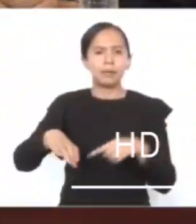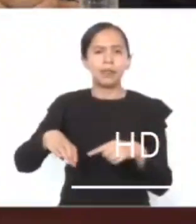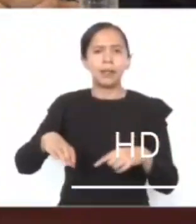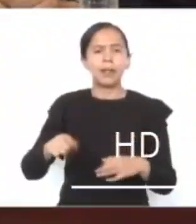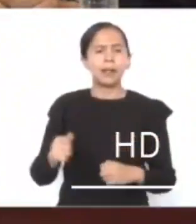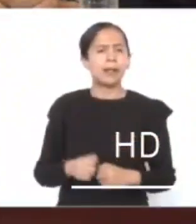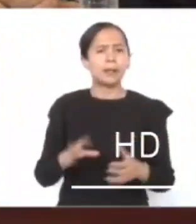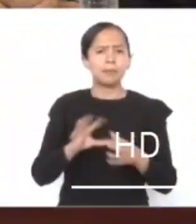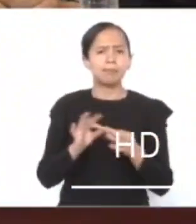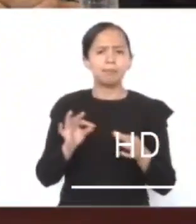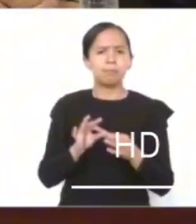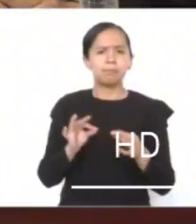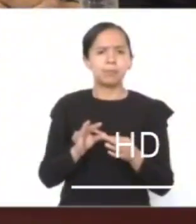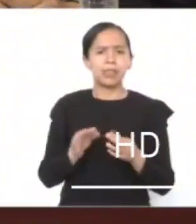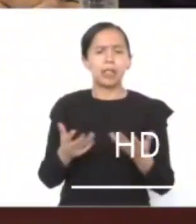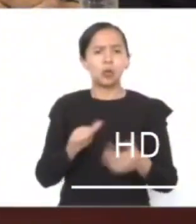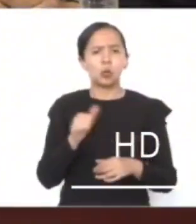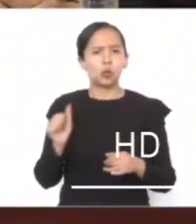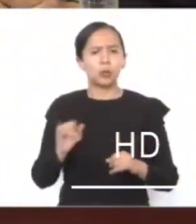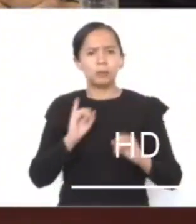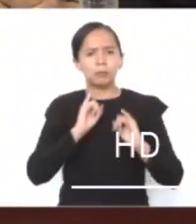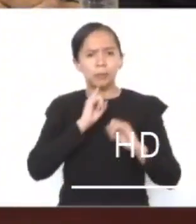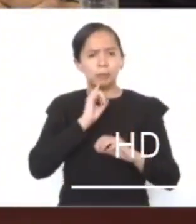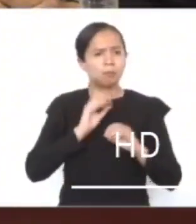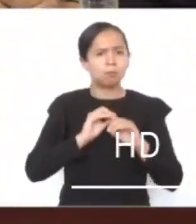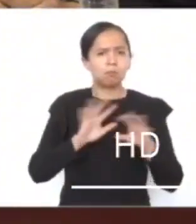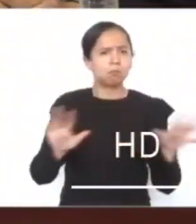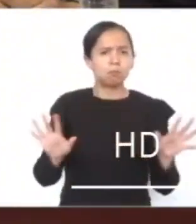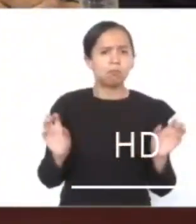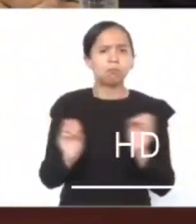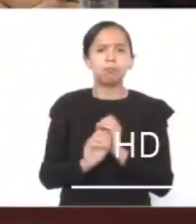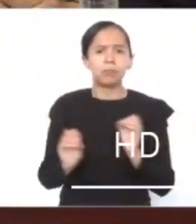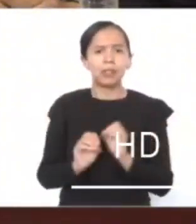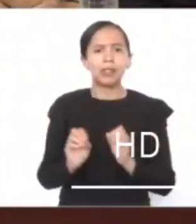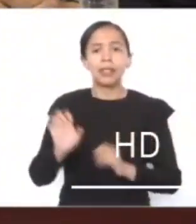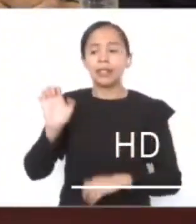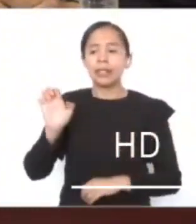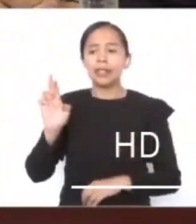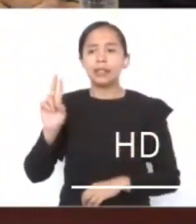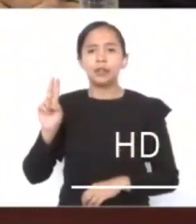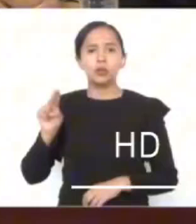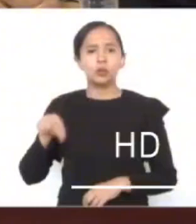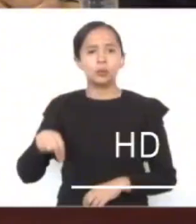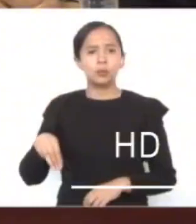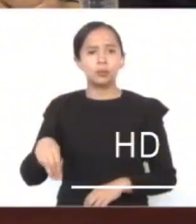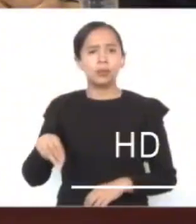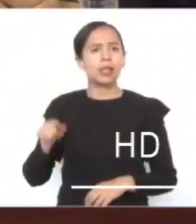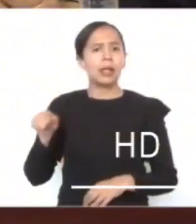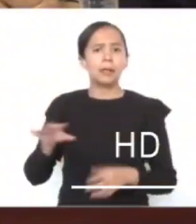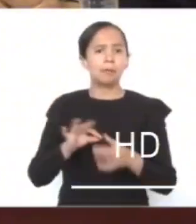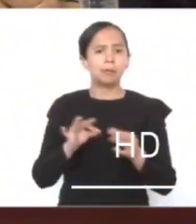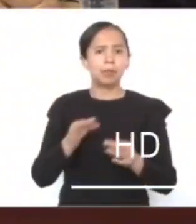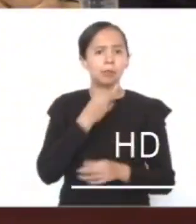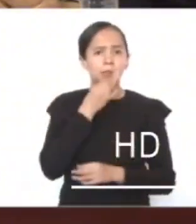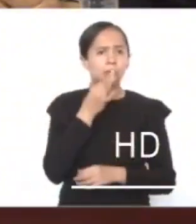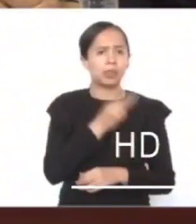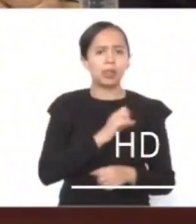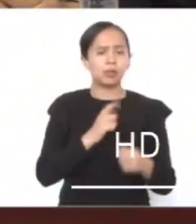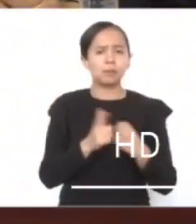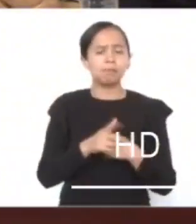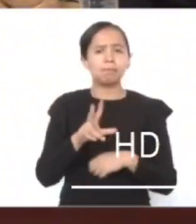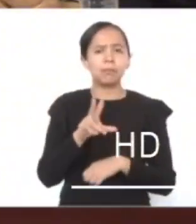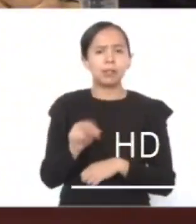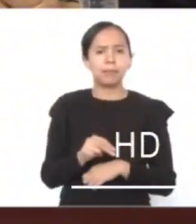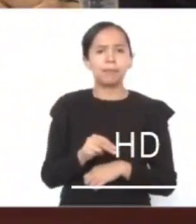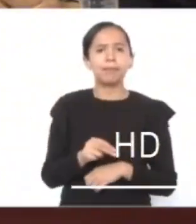reportaron novedad alguna. El ERUM no reportó novedad y desplegó